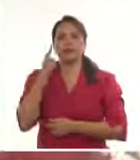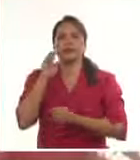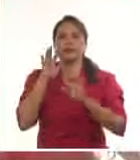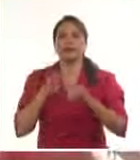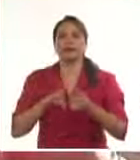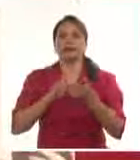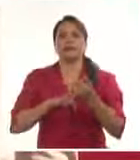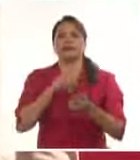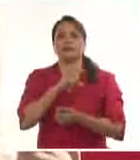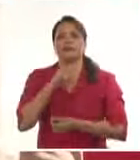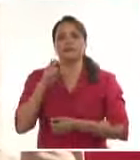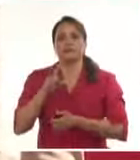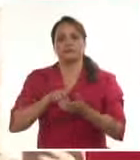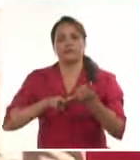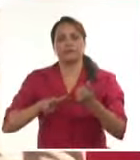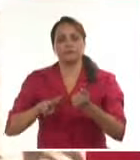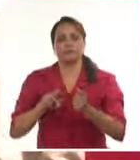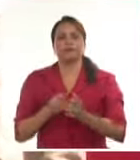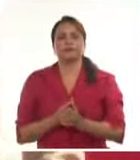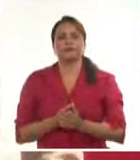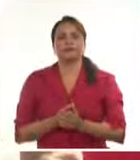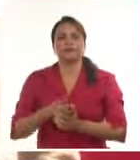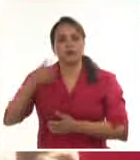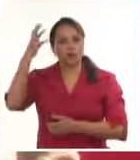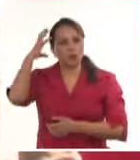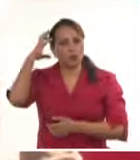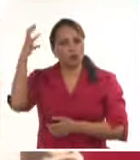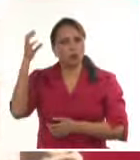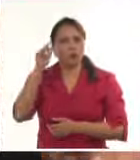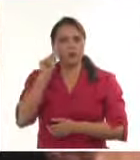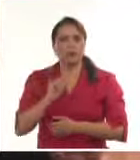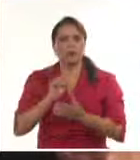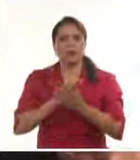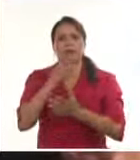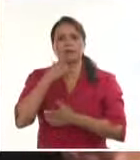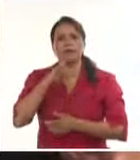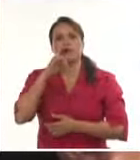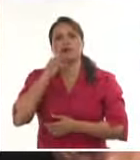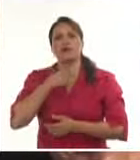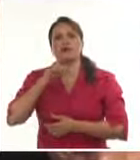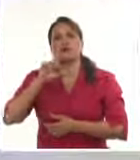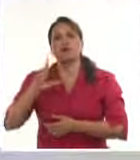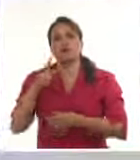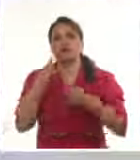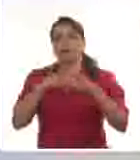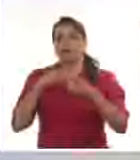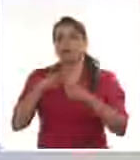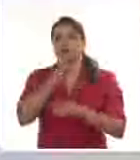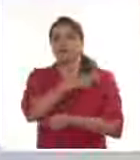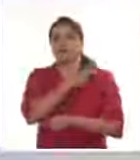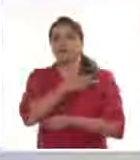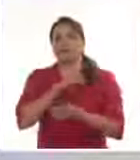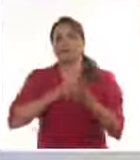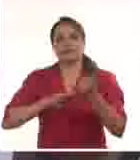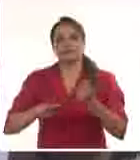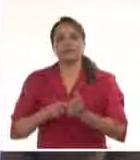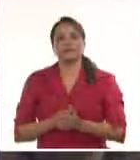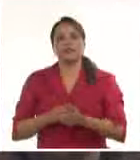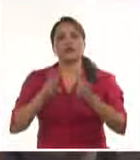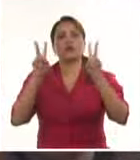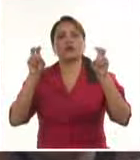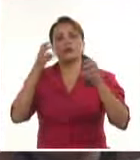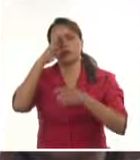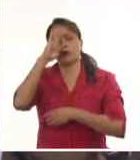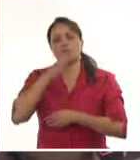partido en la provincia, el gobernador en funciones Manuel Falcón Hernández y otras autoridades del territorio. Consignas como Cuba está